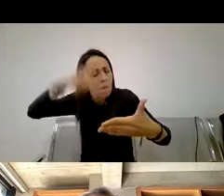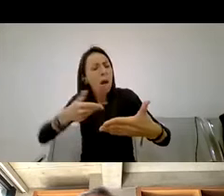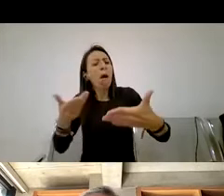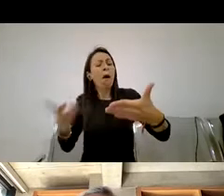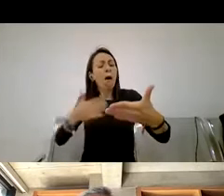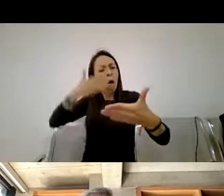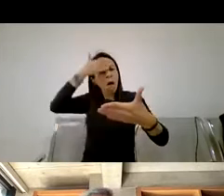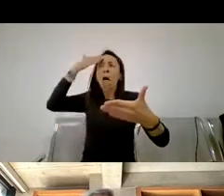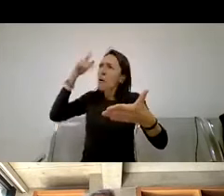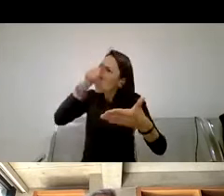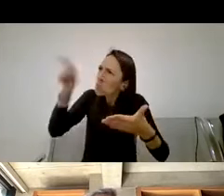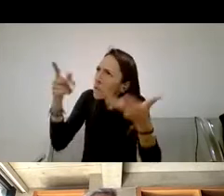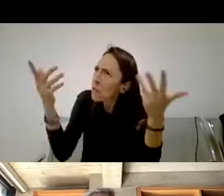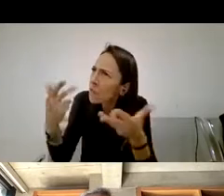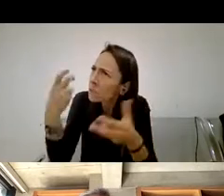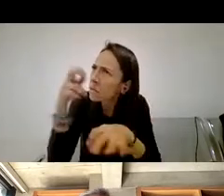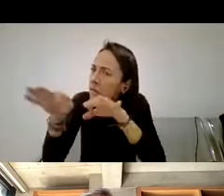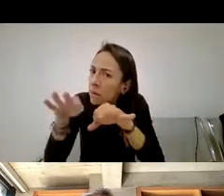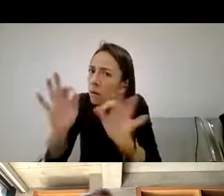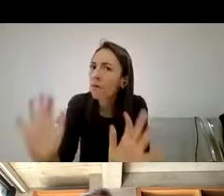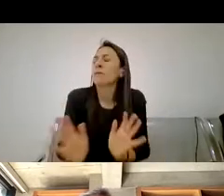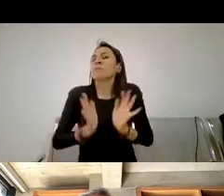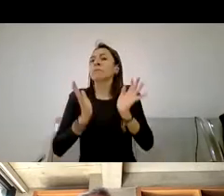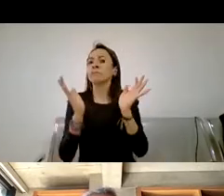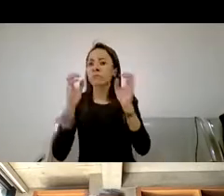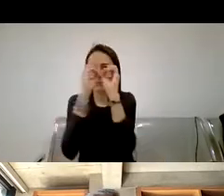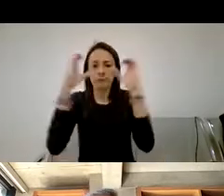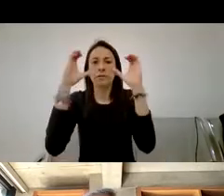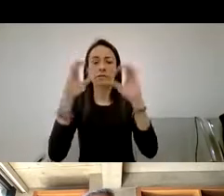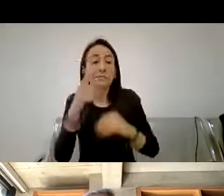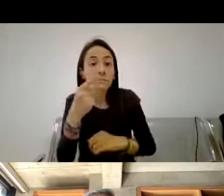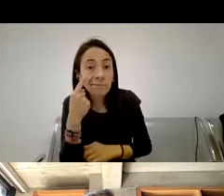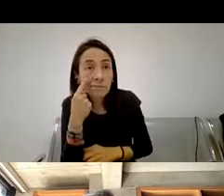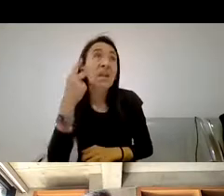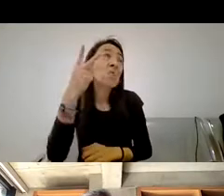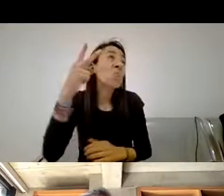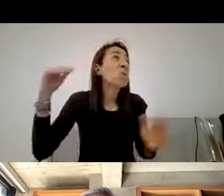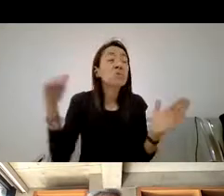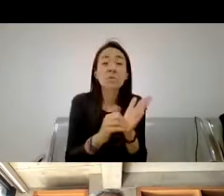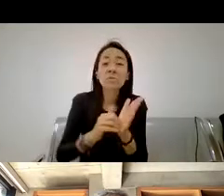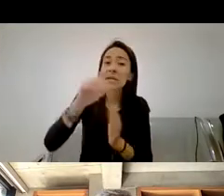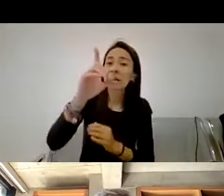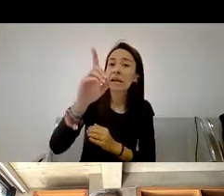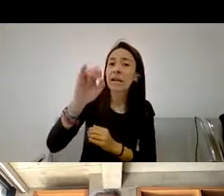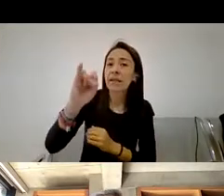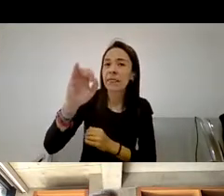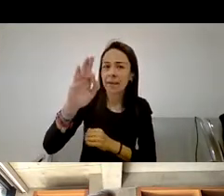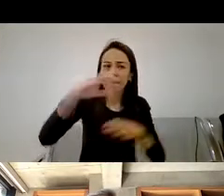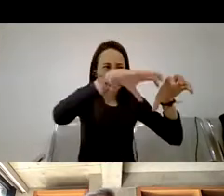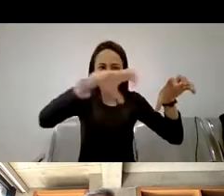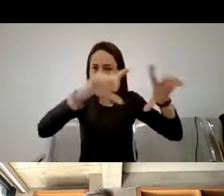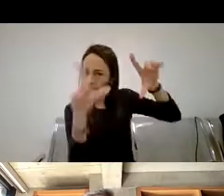ejemplo, de que haya 2,000, poco más de 2,000 DIFs en el país, el 100%